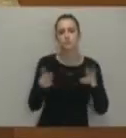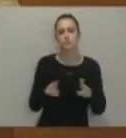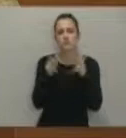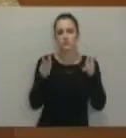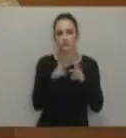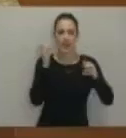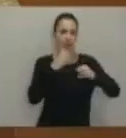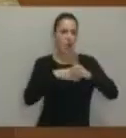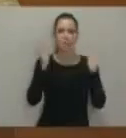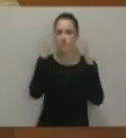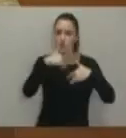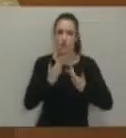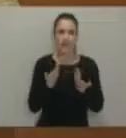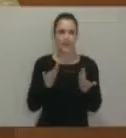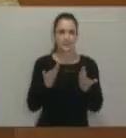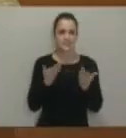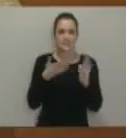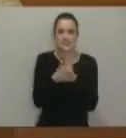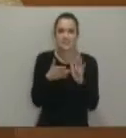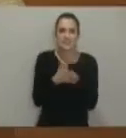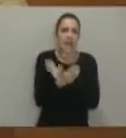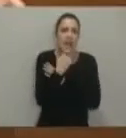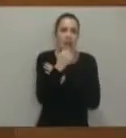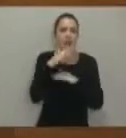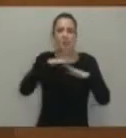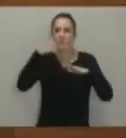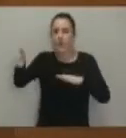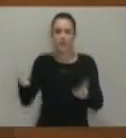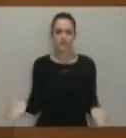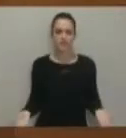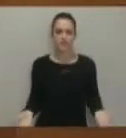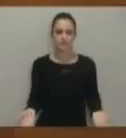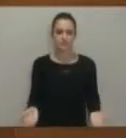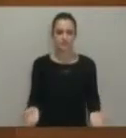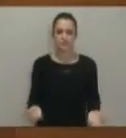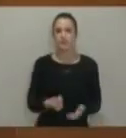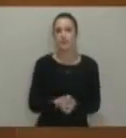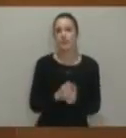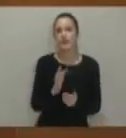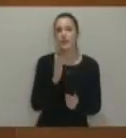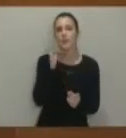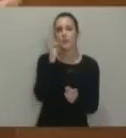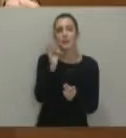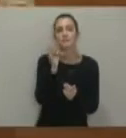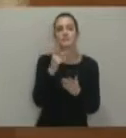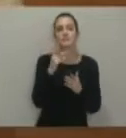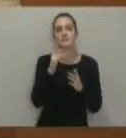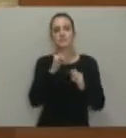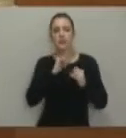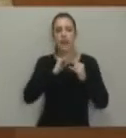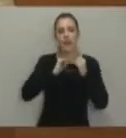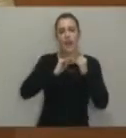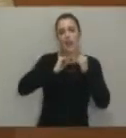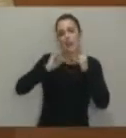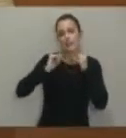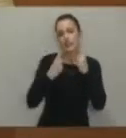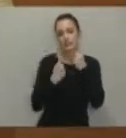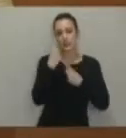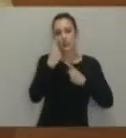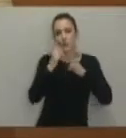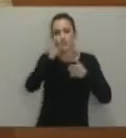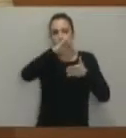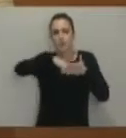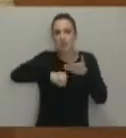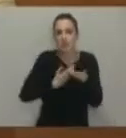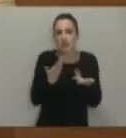pura y dura externalización. Hay líneas, además, que han quedado desiertas en esta primera ronda. Por